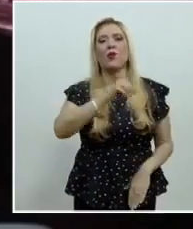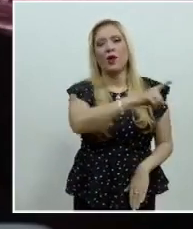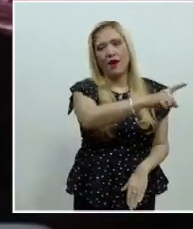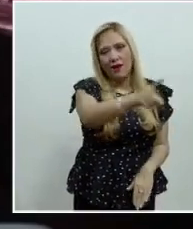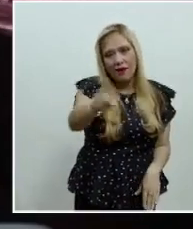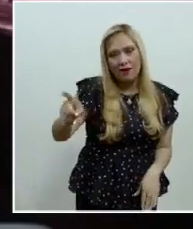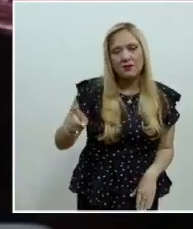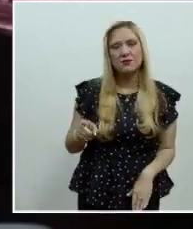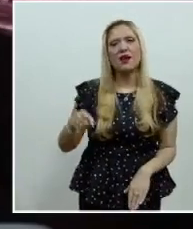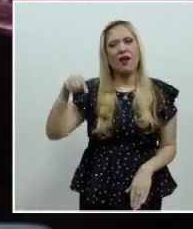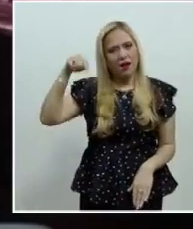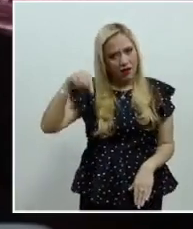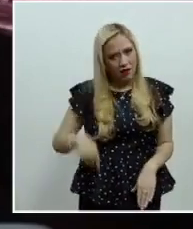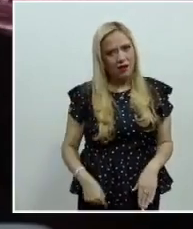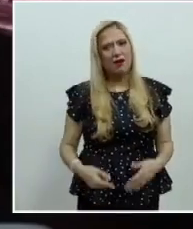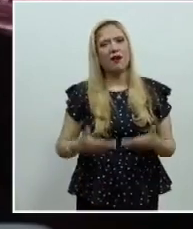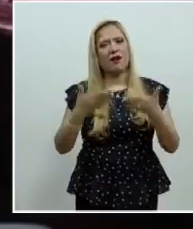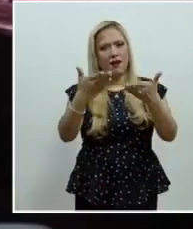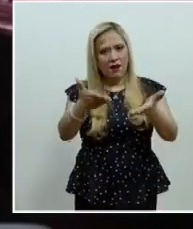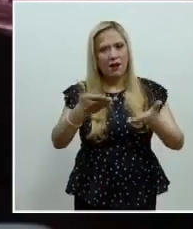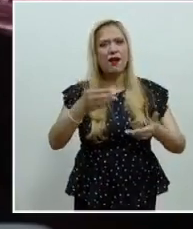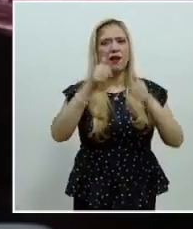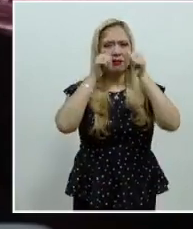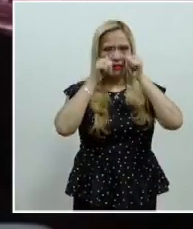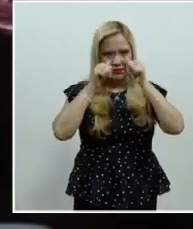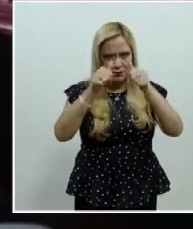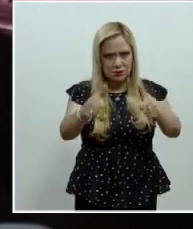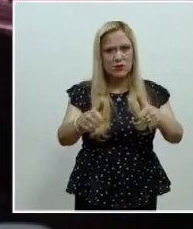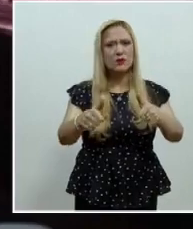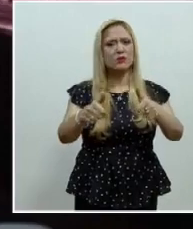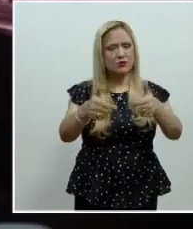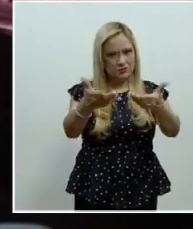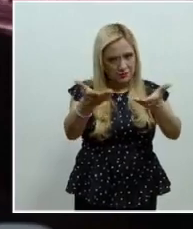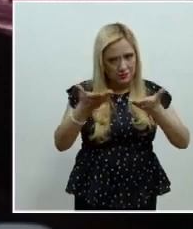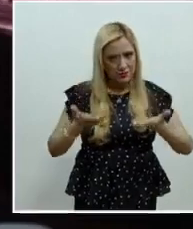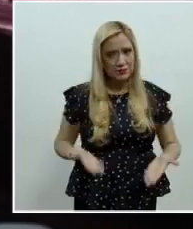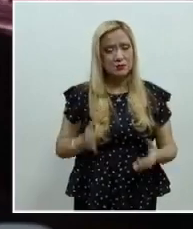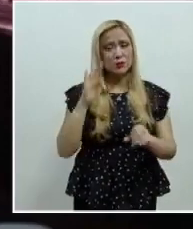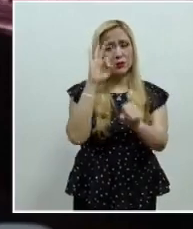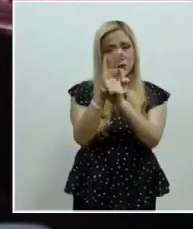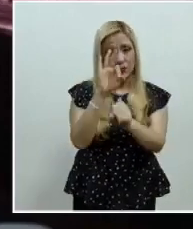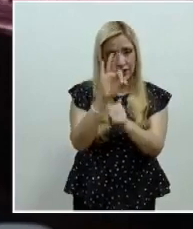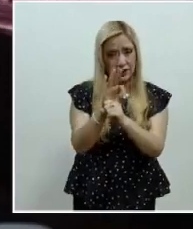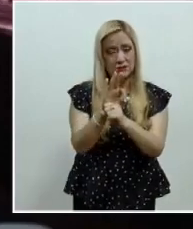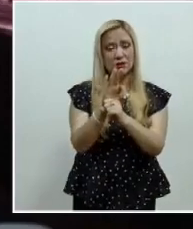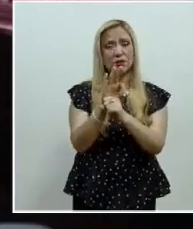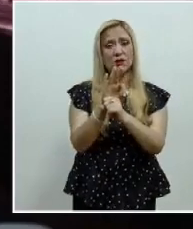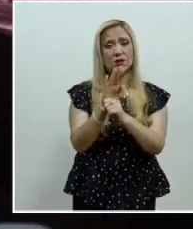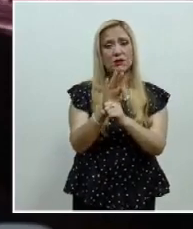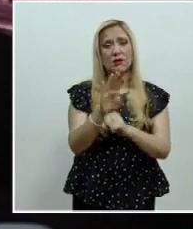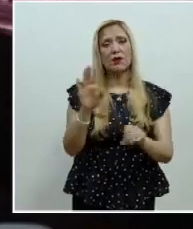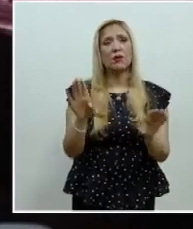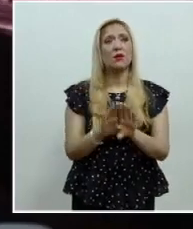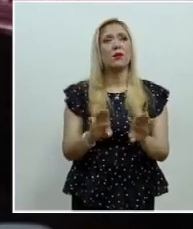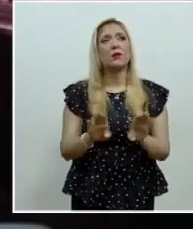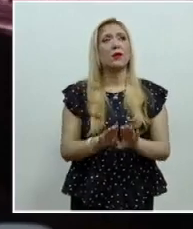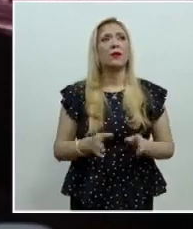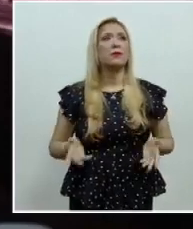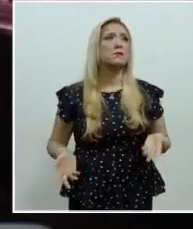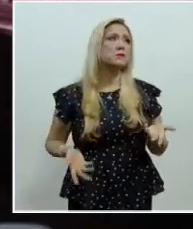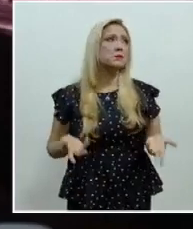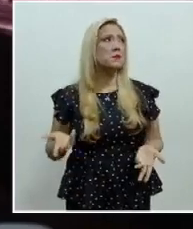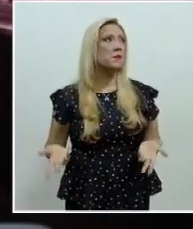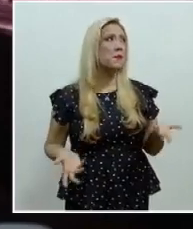con una institución que las escucha, que las atiende, que las protege, no como una cuestión